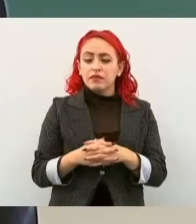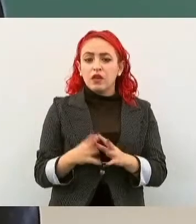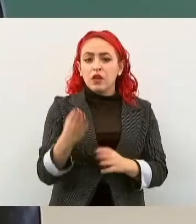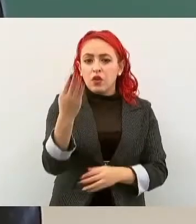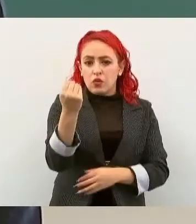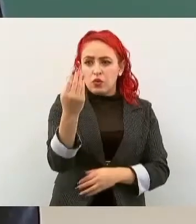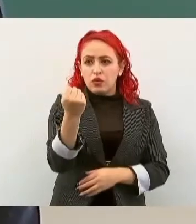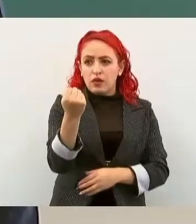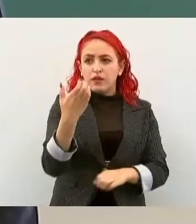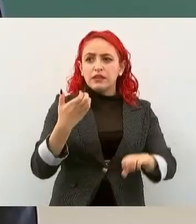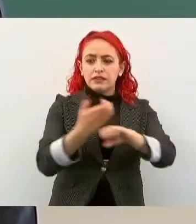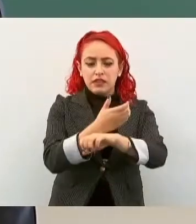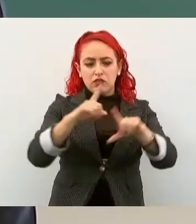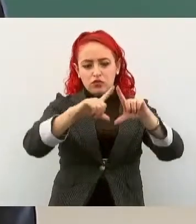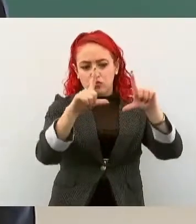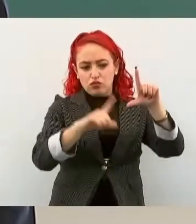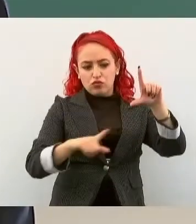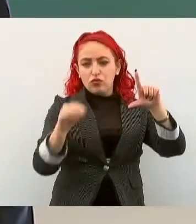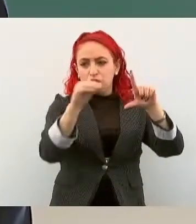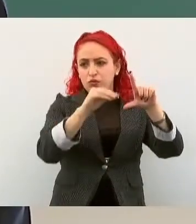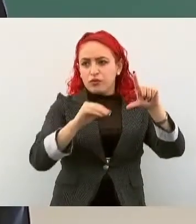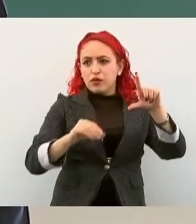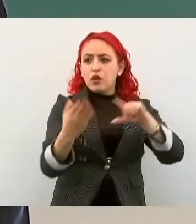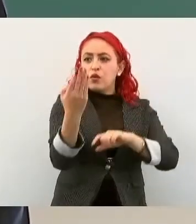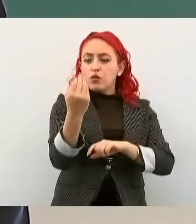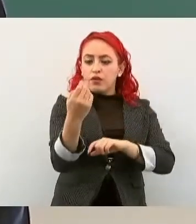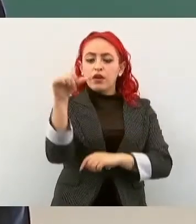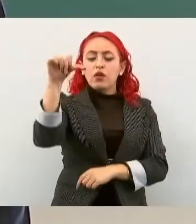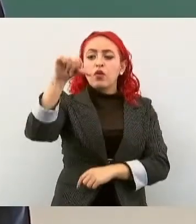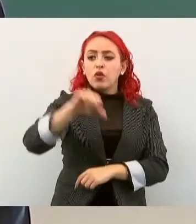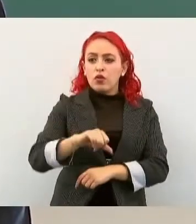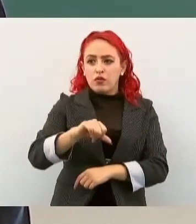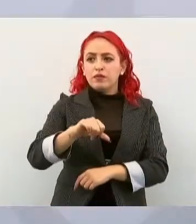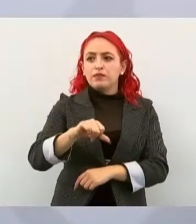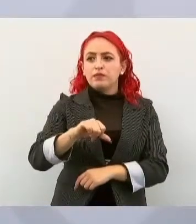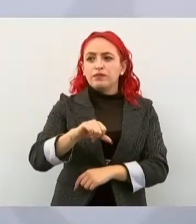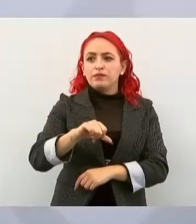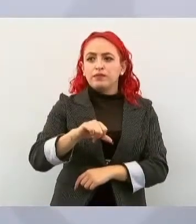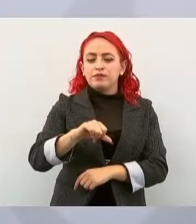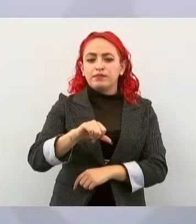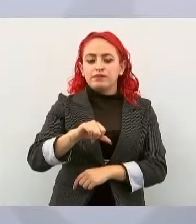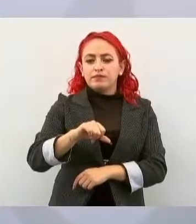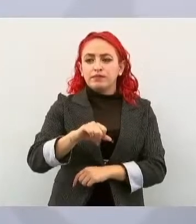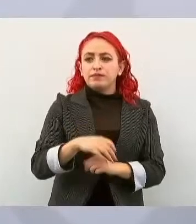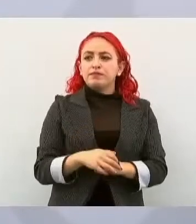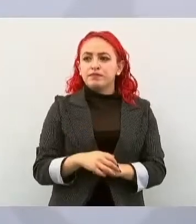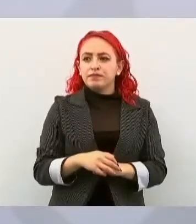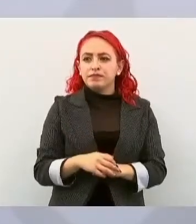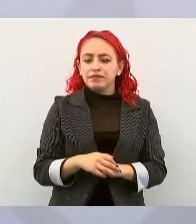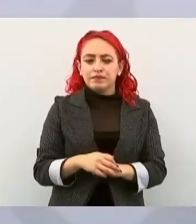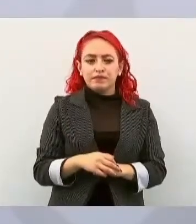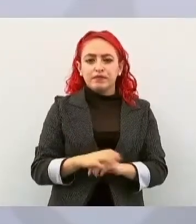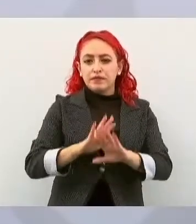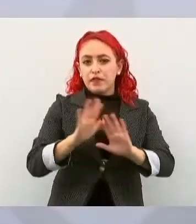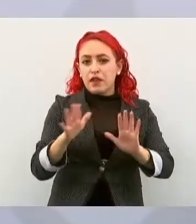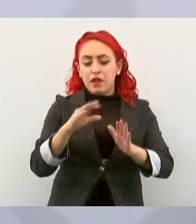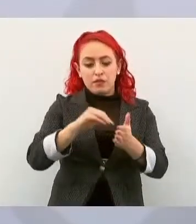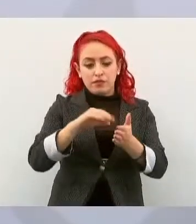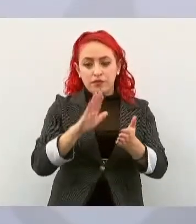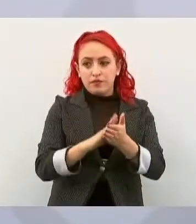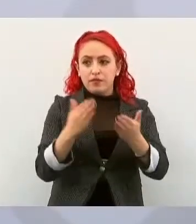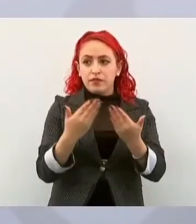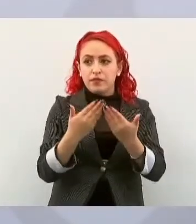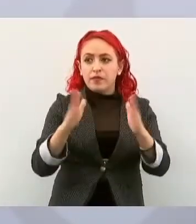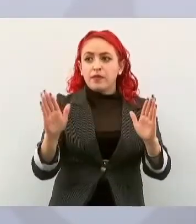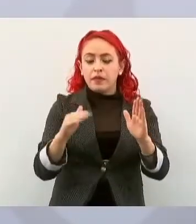9 estados y hoy dejamos ya